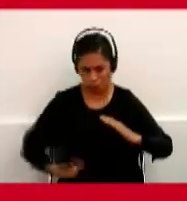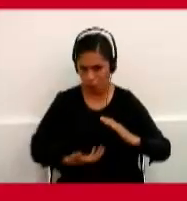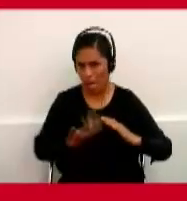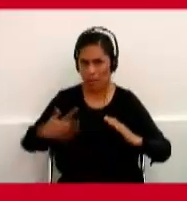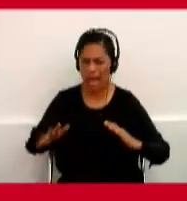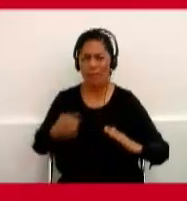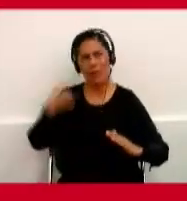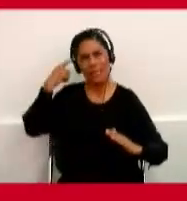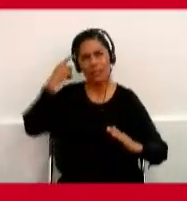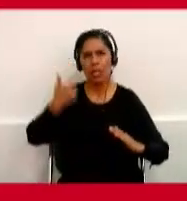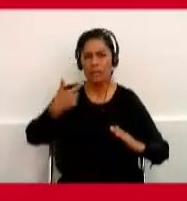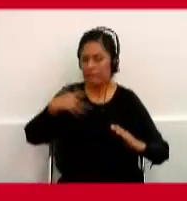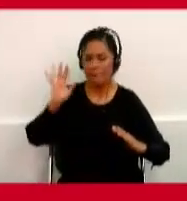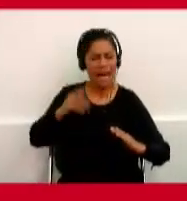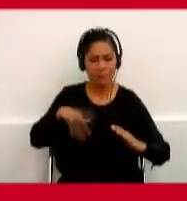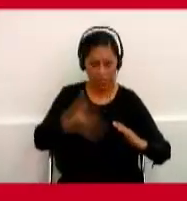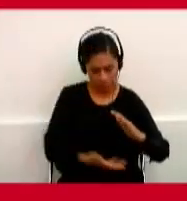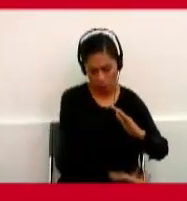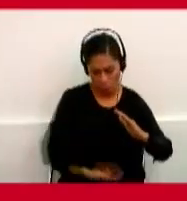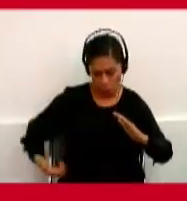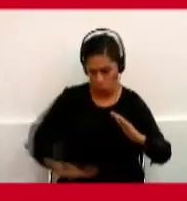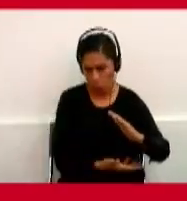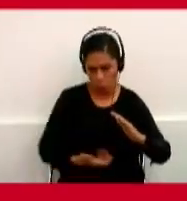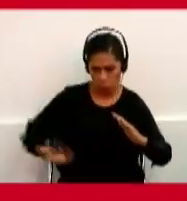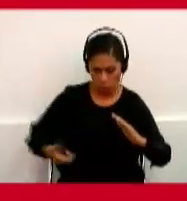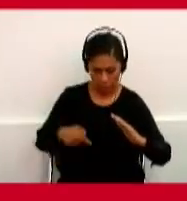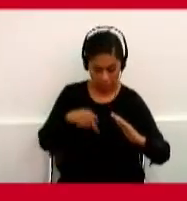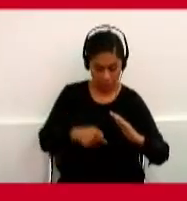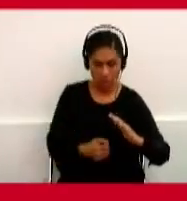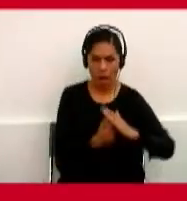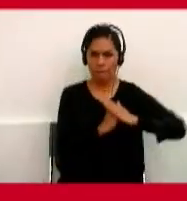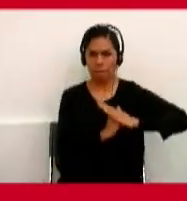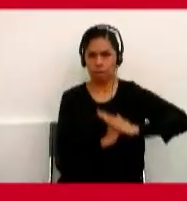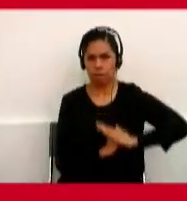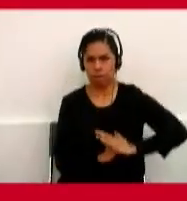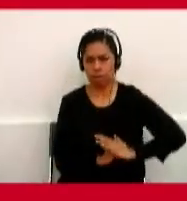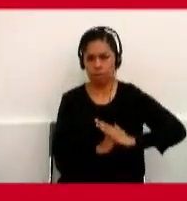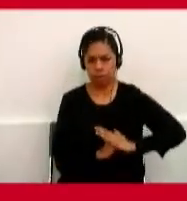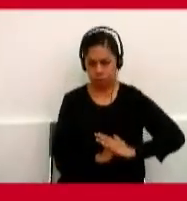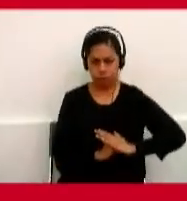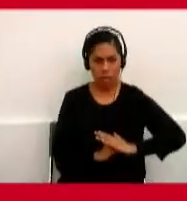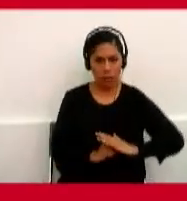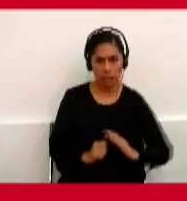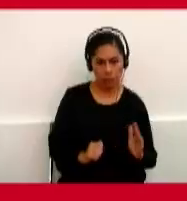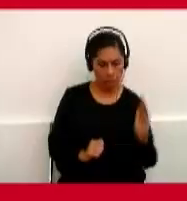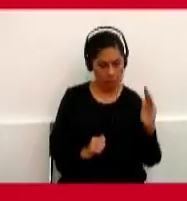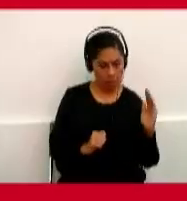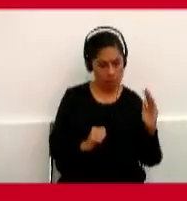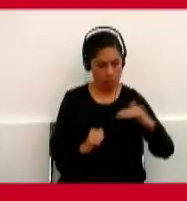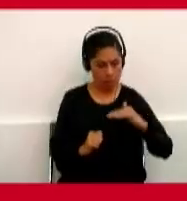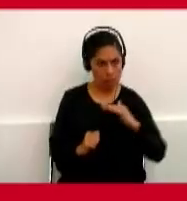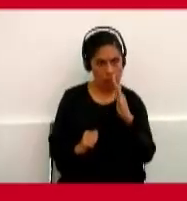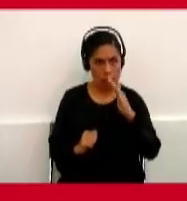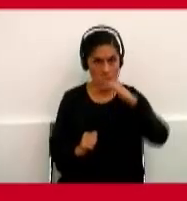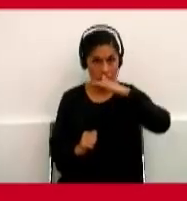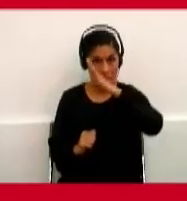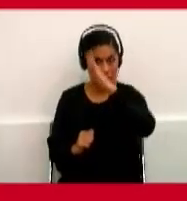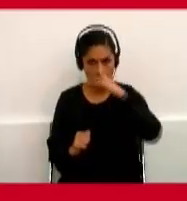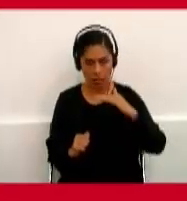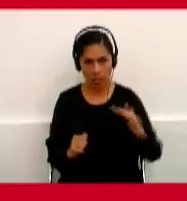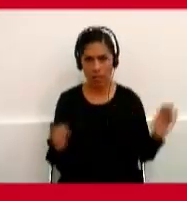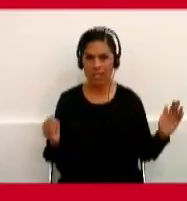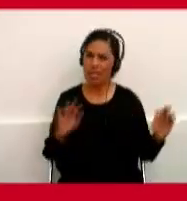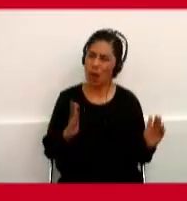sigo extrayendo, voy a generar condiciones de sobrecarga, de esfuerzos en las paredes, en las ventanas adicionales, y eso ya cambia